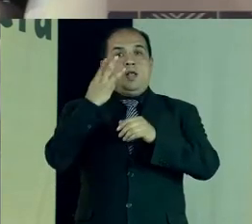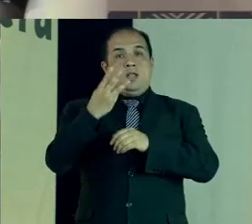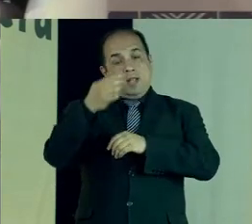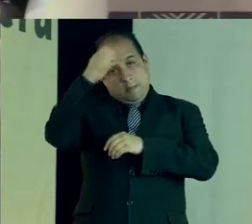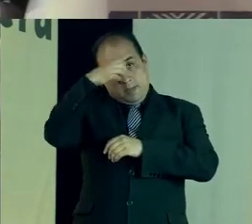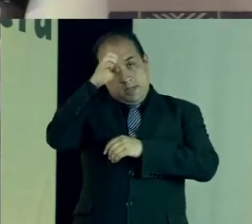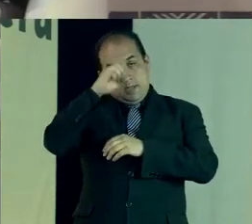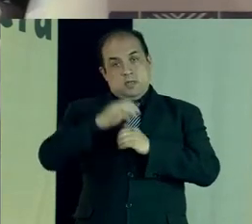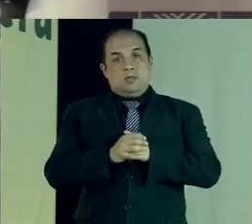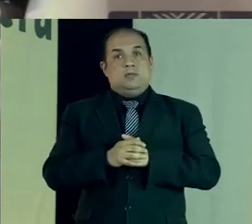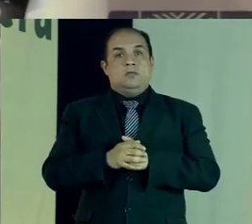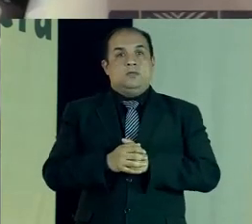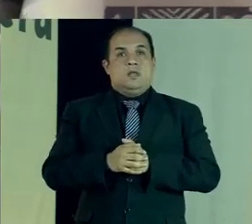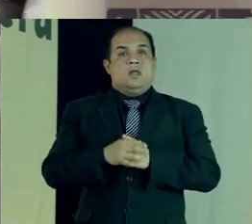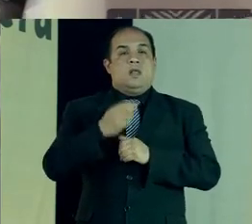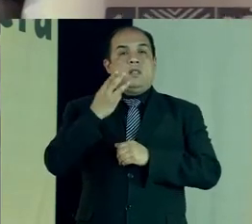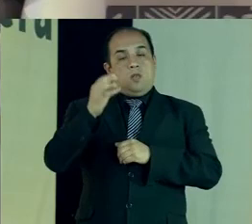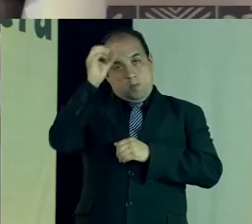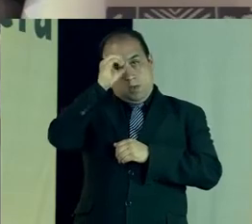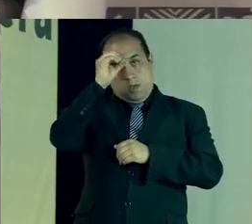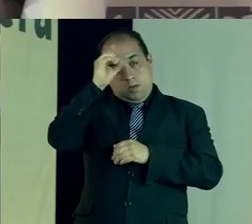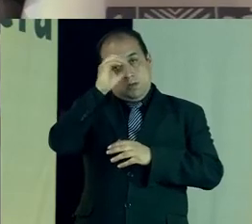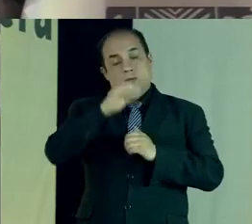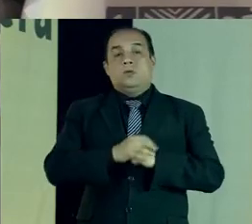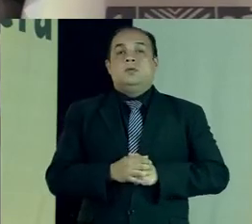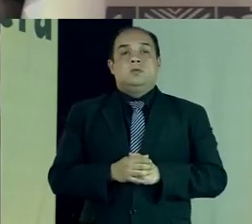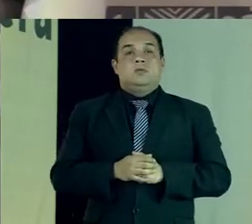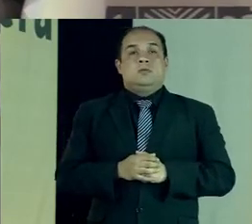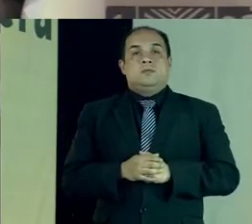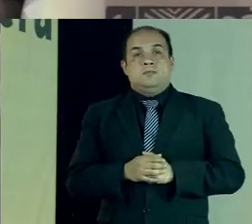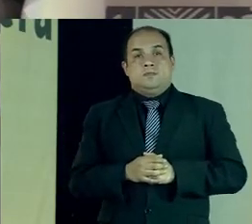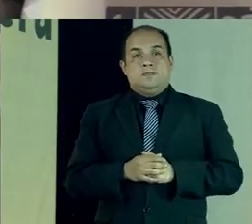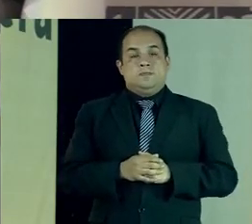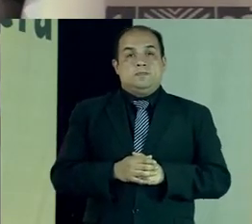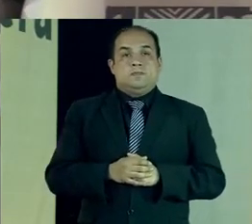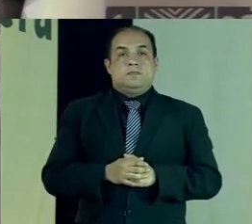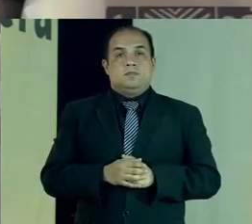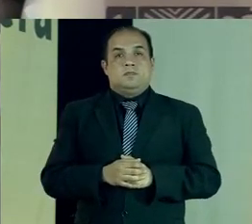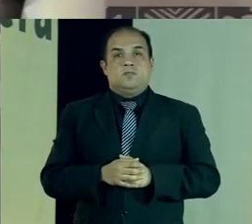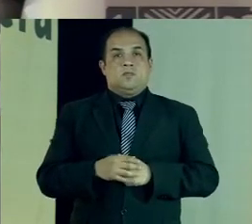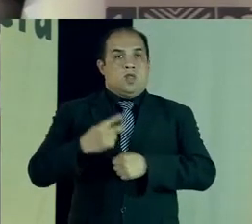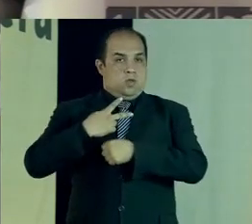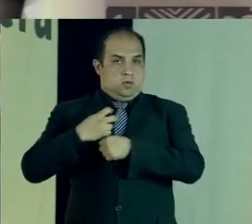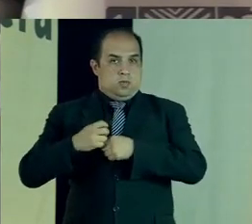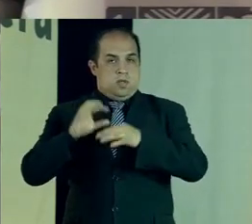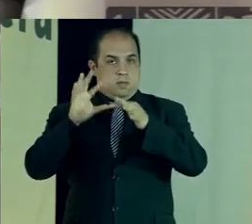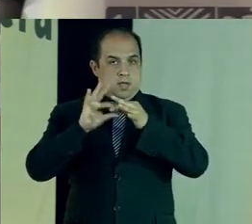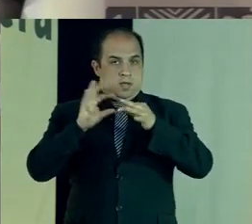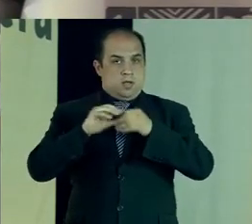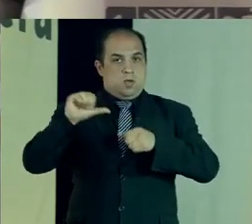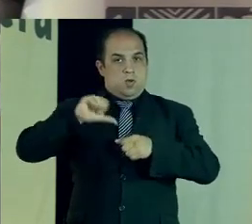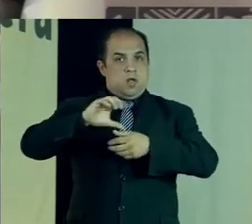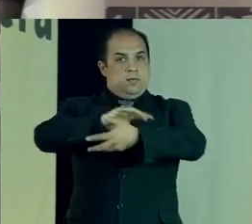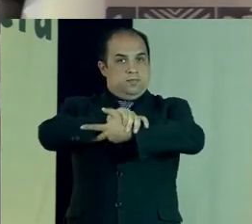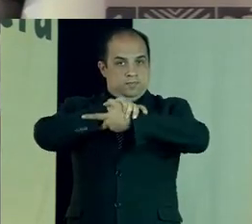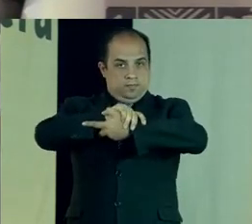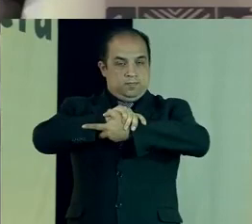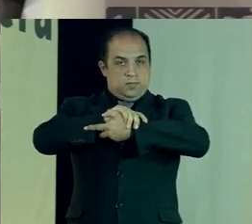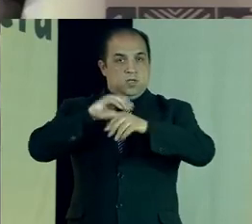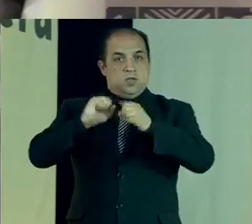o tres perspectivas o dimensiones de lo que nos convoca este hablar la solidaridad